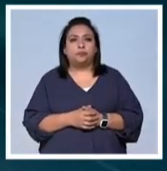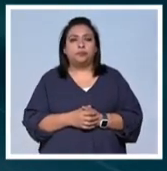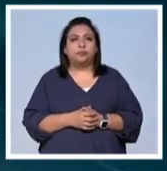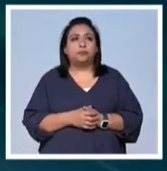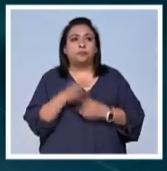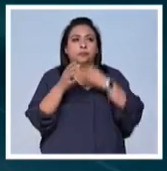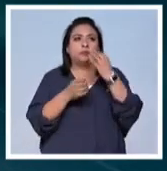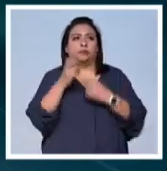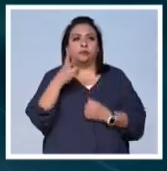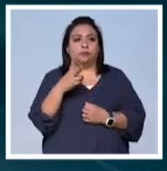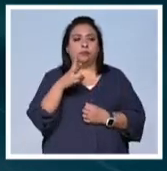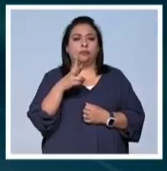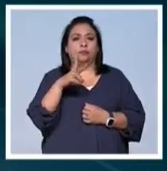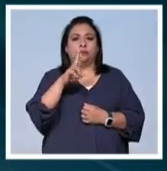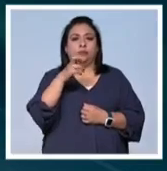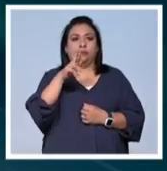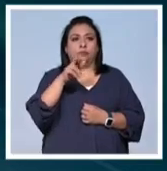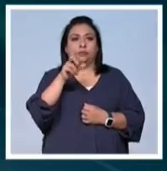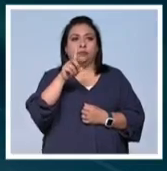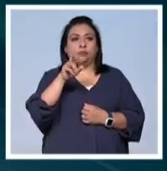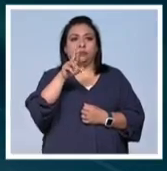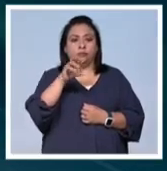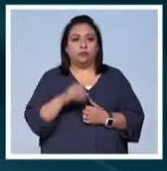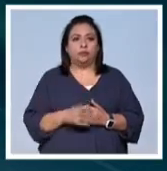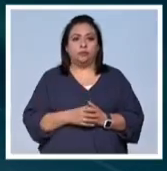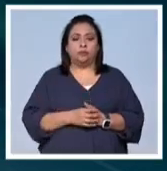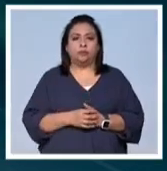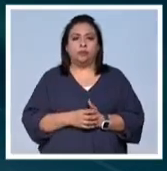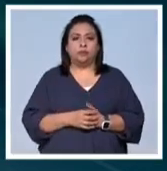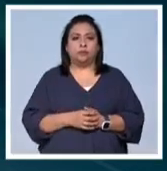Noticias 22 Rodrigo peredo